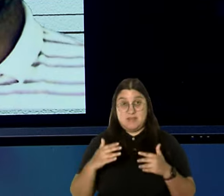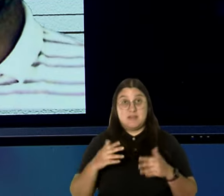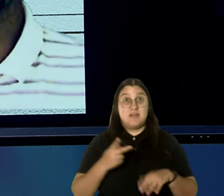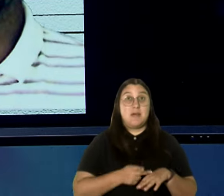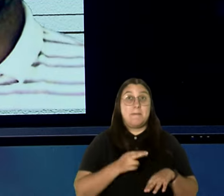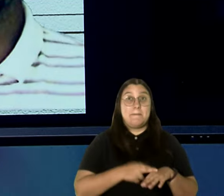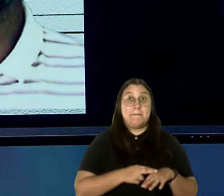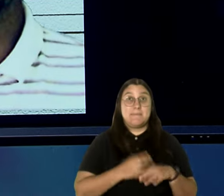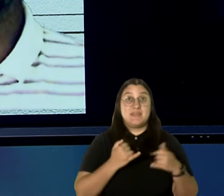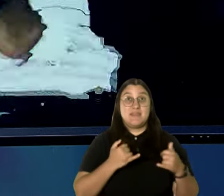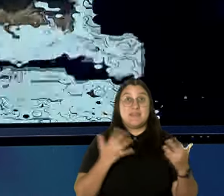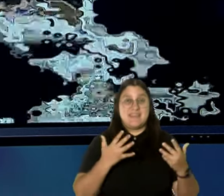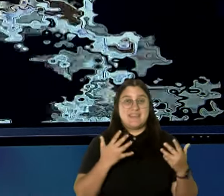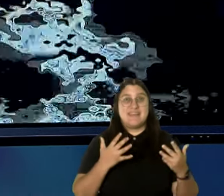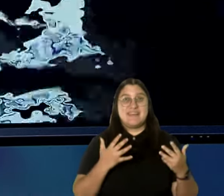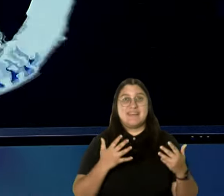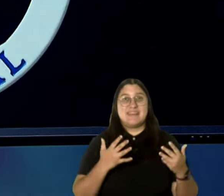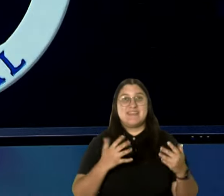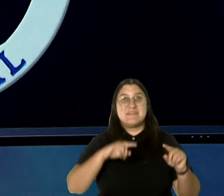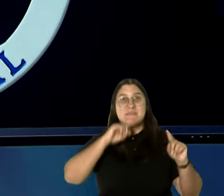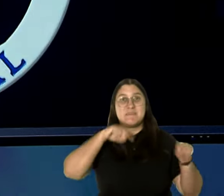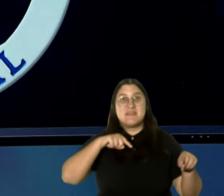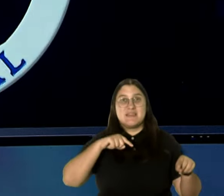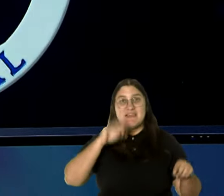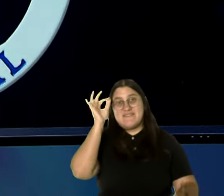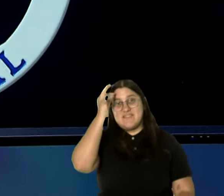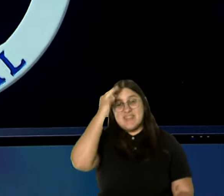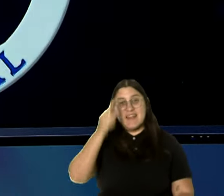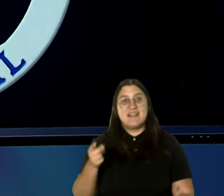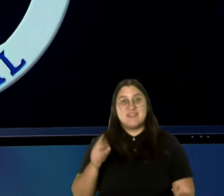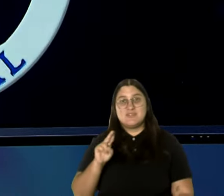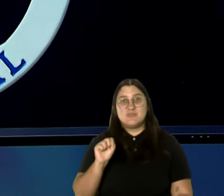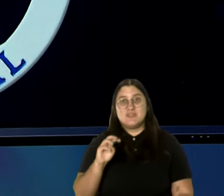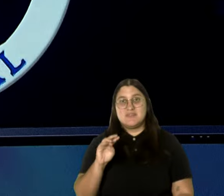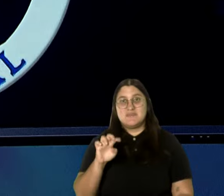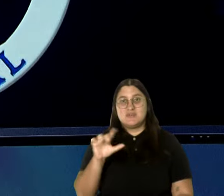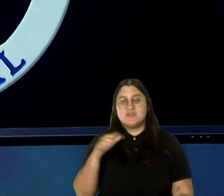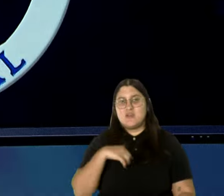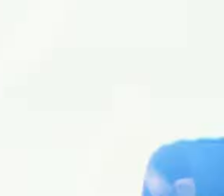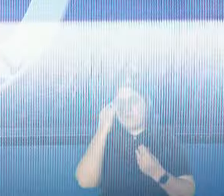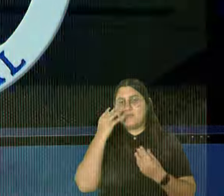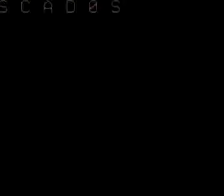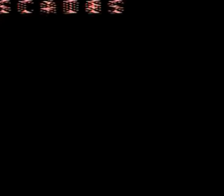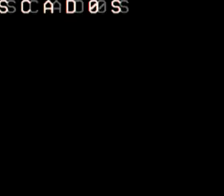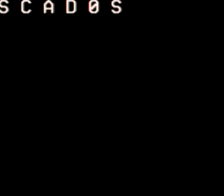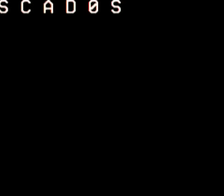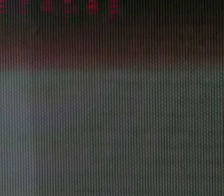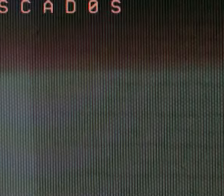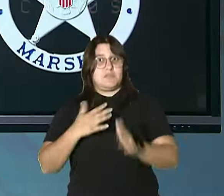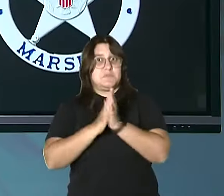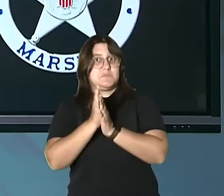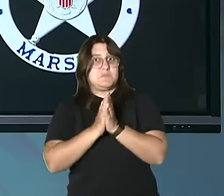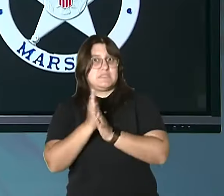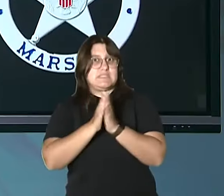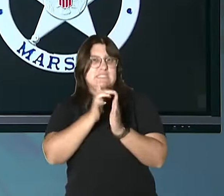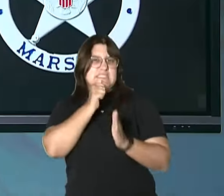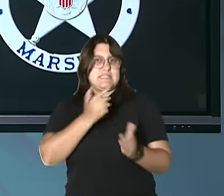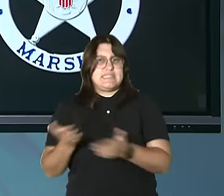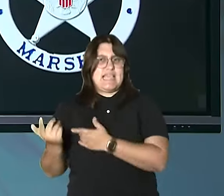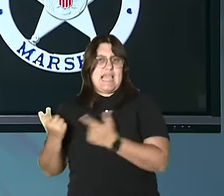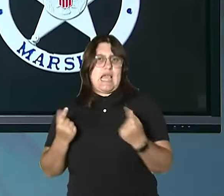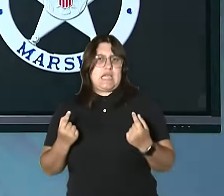Puerto Rico pasamos ahora a los que tienen orden de arresto a nivel federal, y el U.S. Marshal tiene una información muy importante. ¿Quién es este individuo?